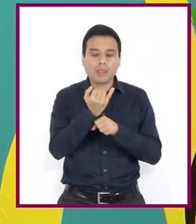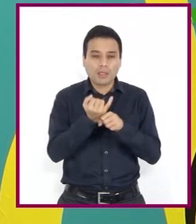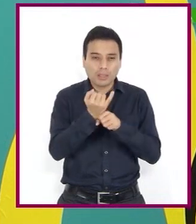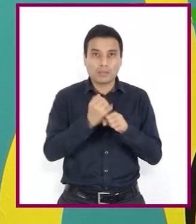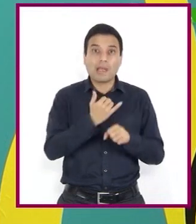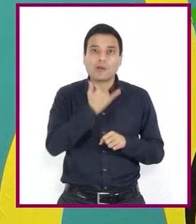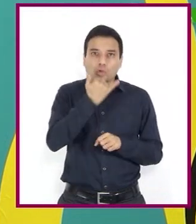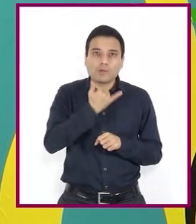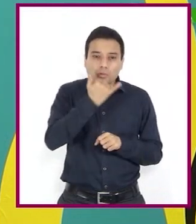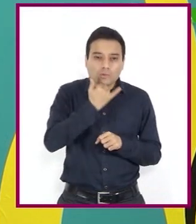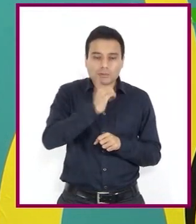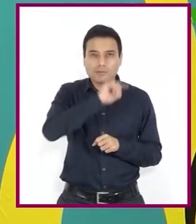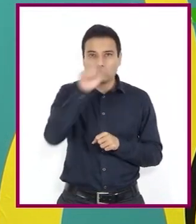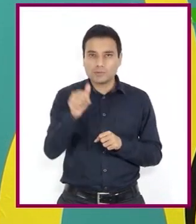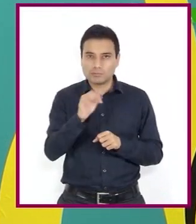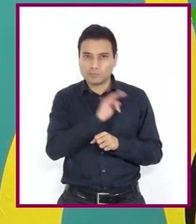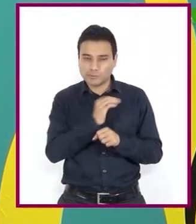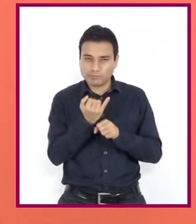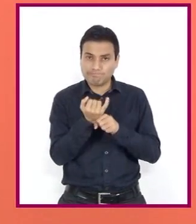conocimiento y validándolo.